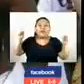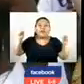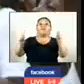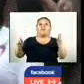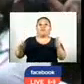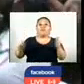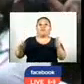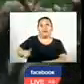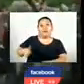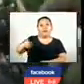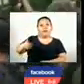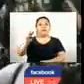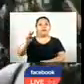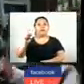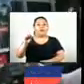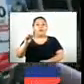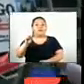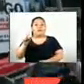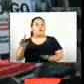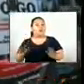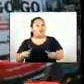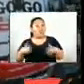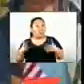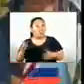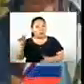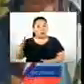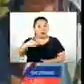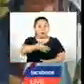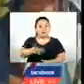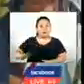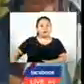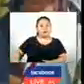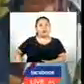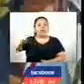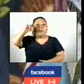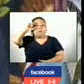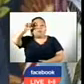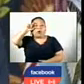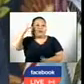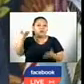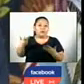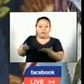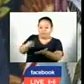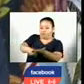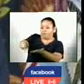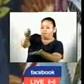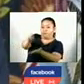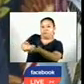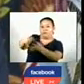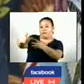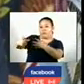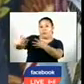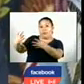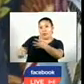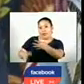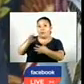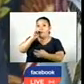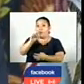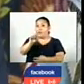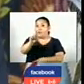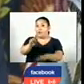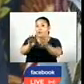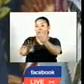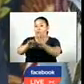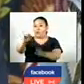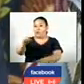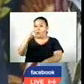partir de este 2021 luego de que el presidente joe biden firmara la ley que designa el 19 de junio como día